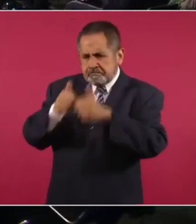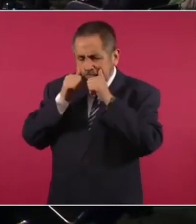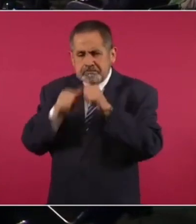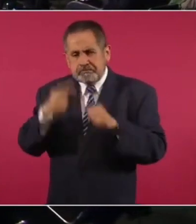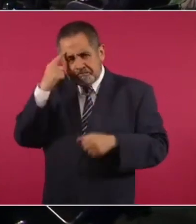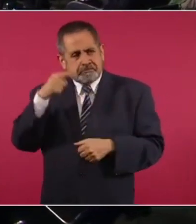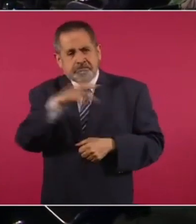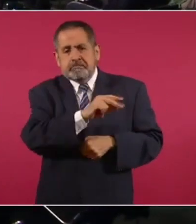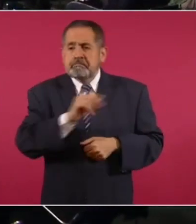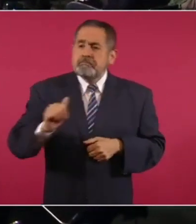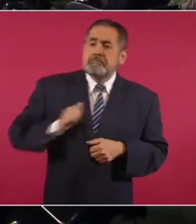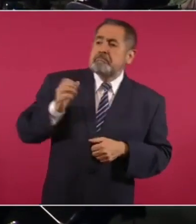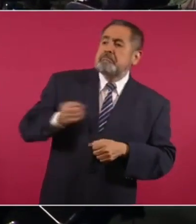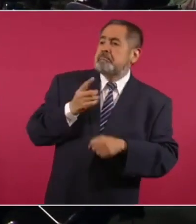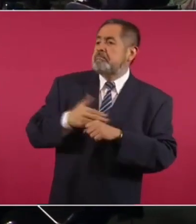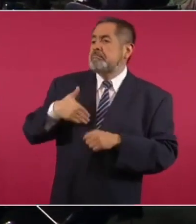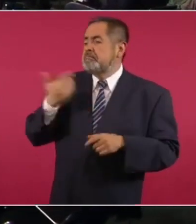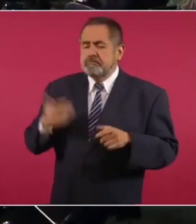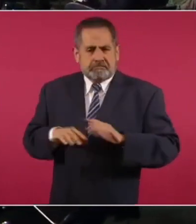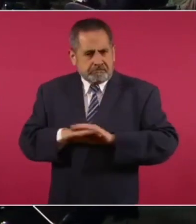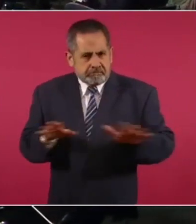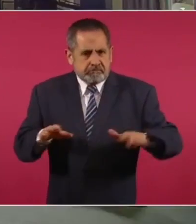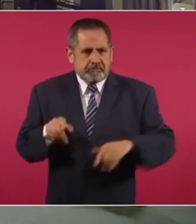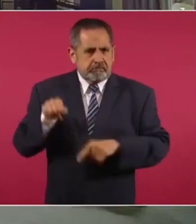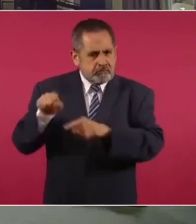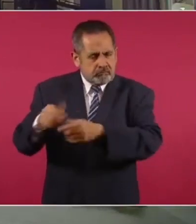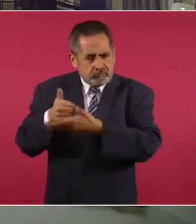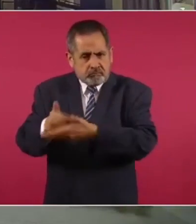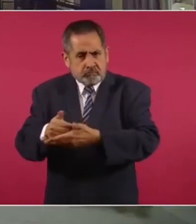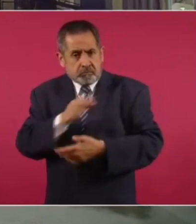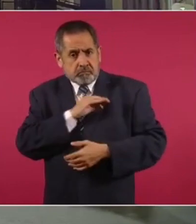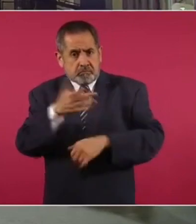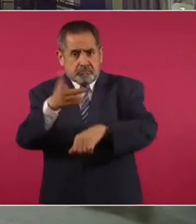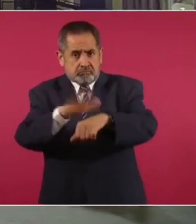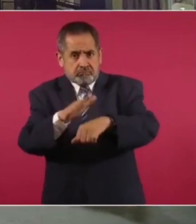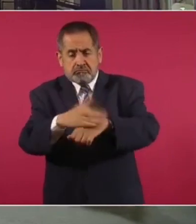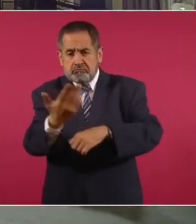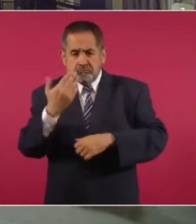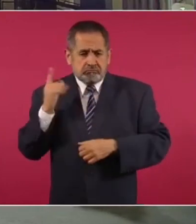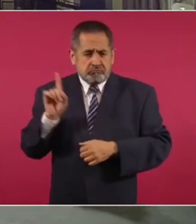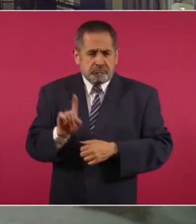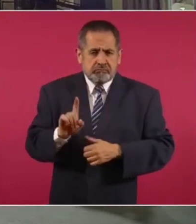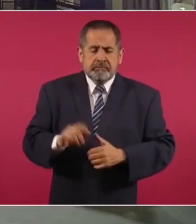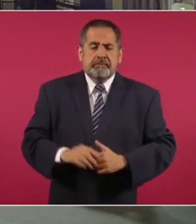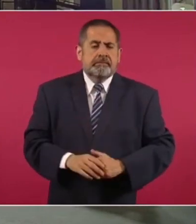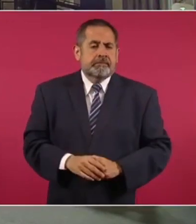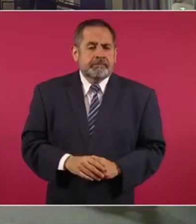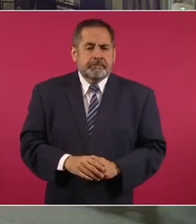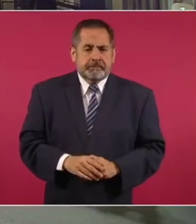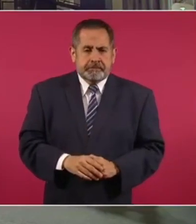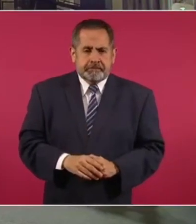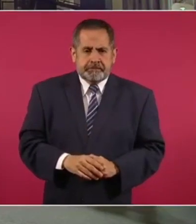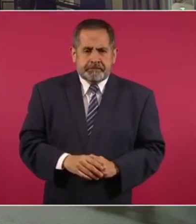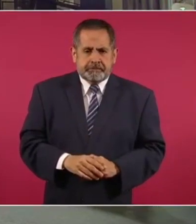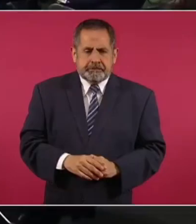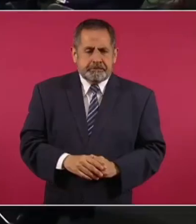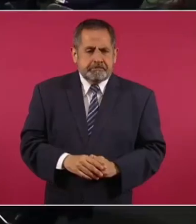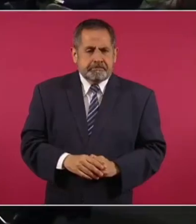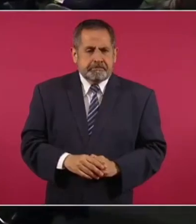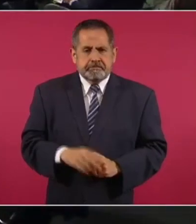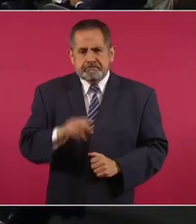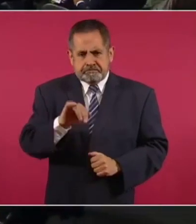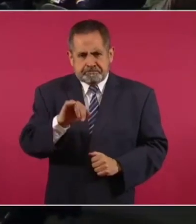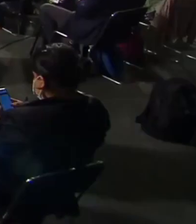estos mercaderes de los derechos humanos? ¿Podría convocarla, presidente? Sí, y además estoy totalmente de acuerdo con